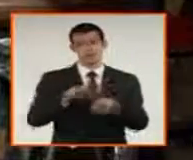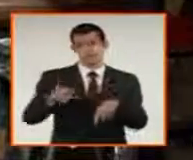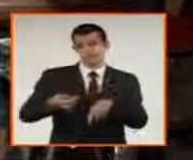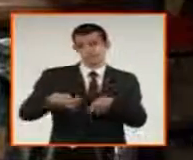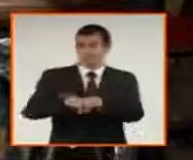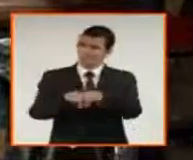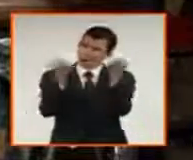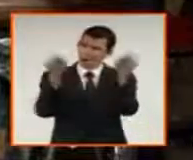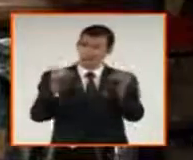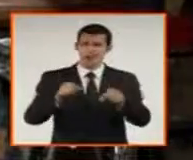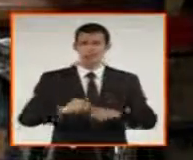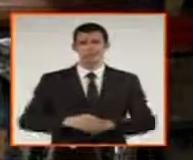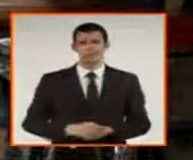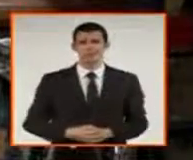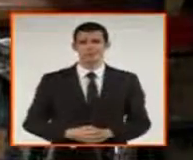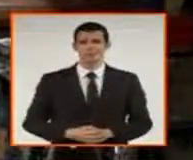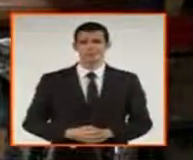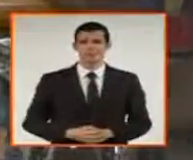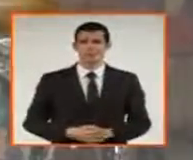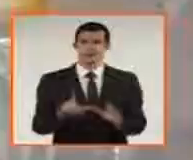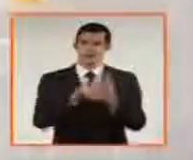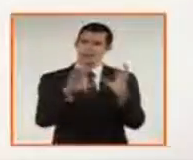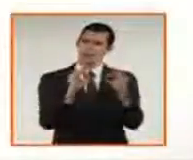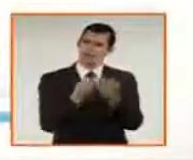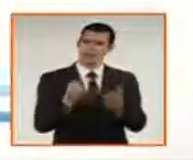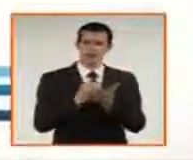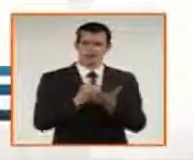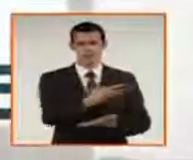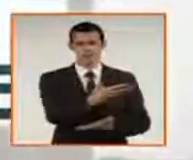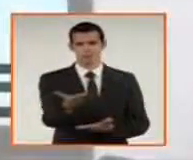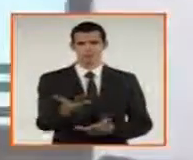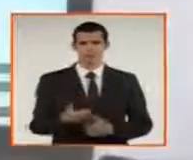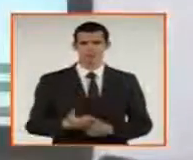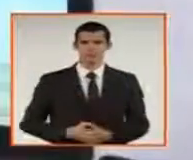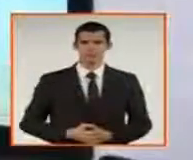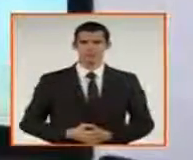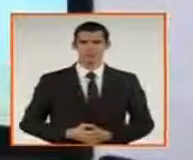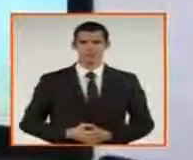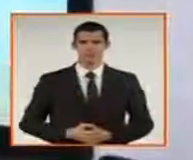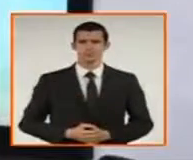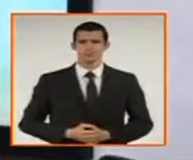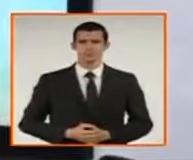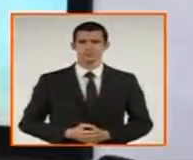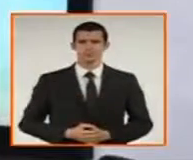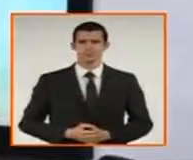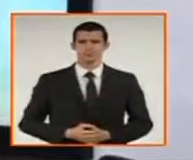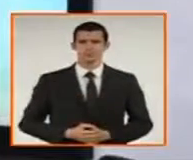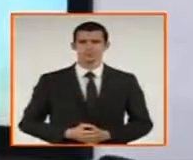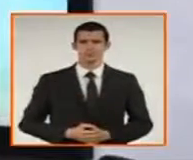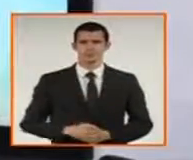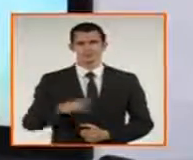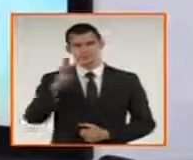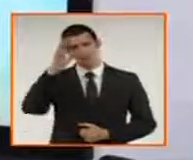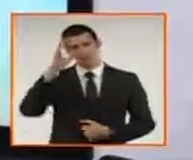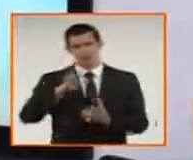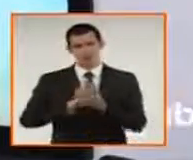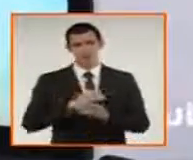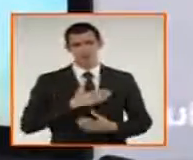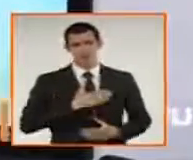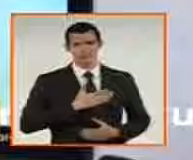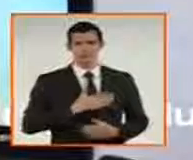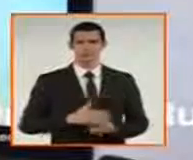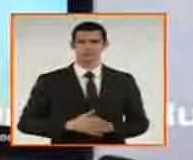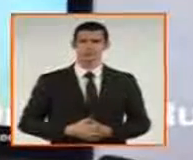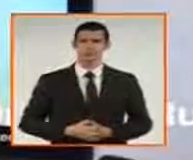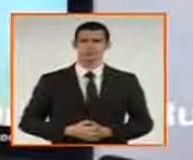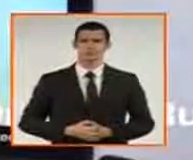Un código para todas las familias. Hola y qué tal, mis amigos. Desde hace unos